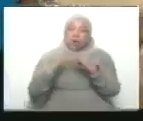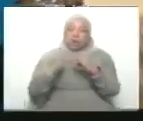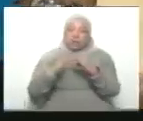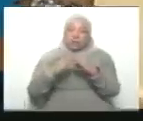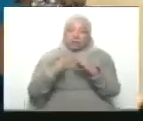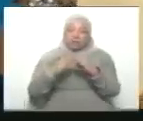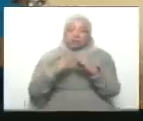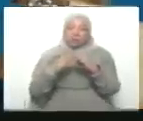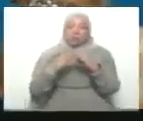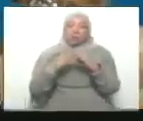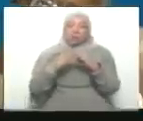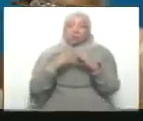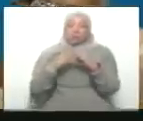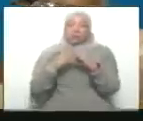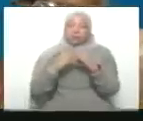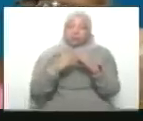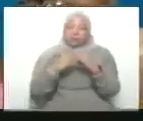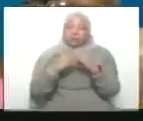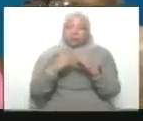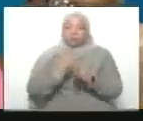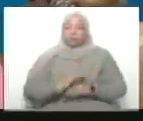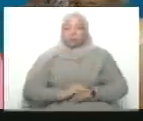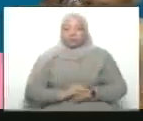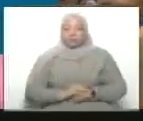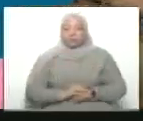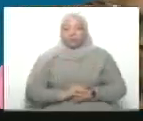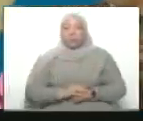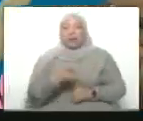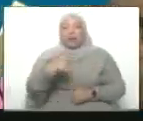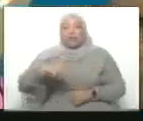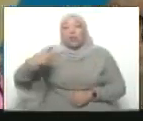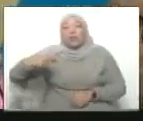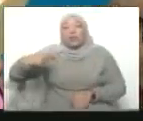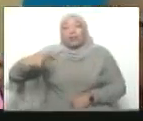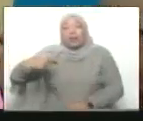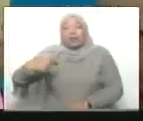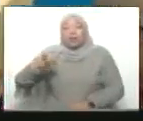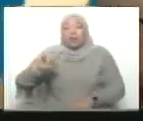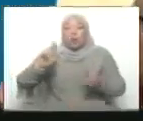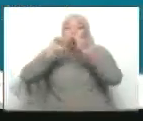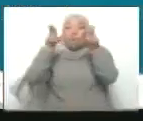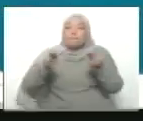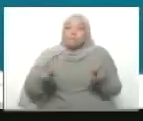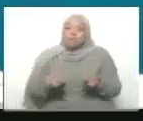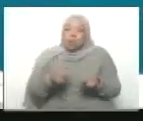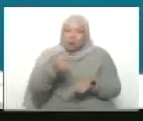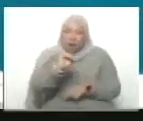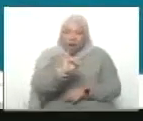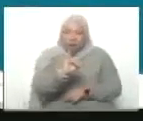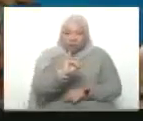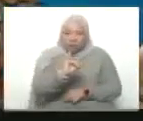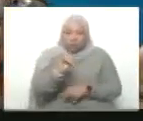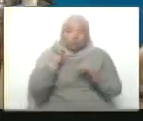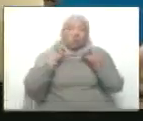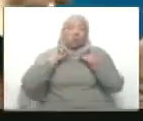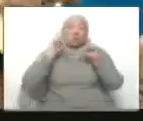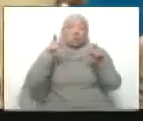sido levantada allí, en los lugares de la tragedia. ¿Dónde más? ¿En algún y museo? En el lugar. Fíjese usted, en el